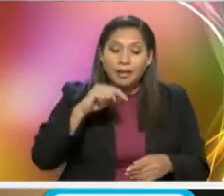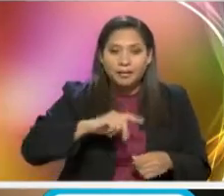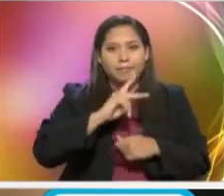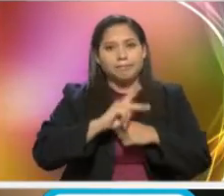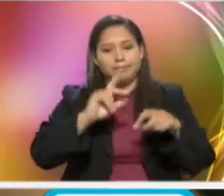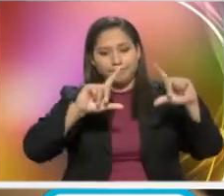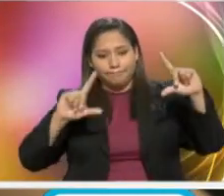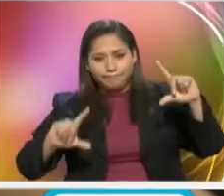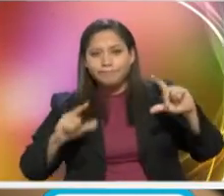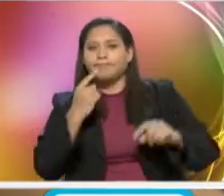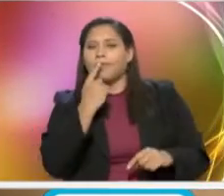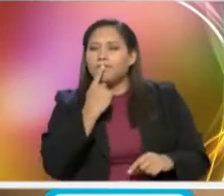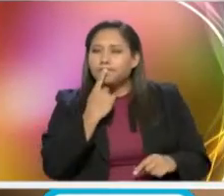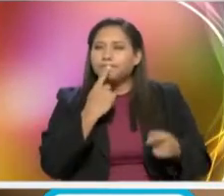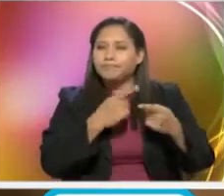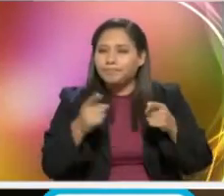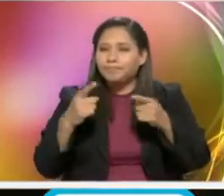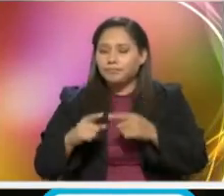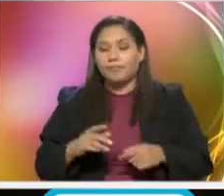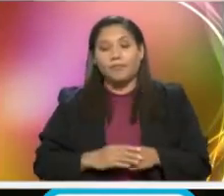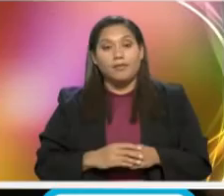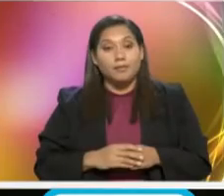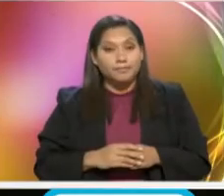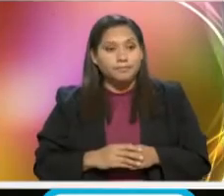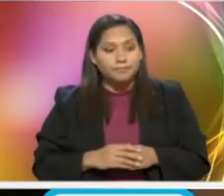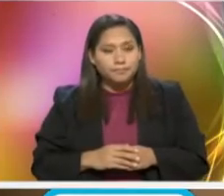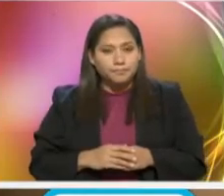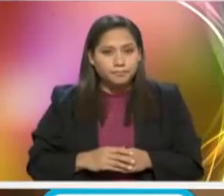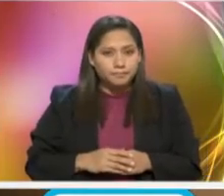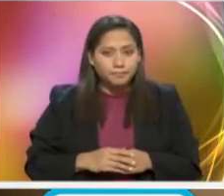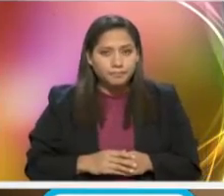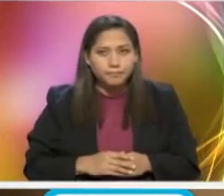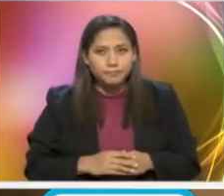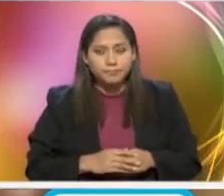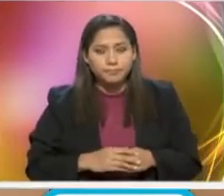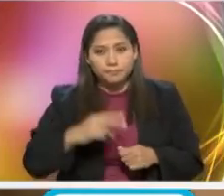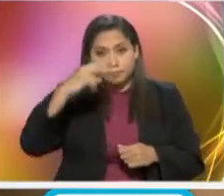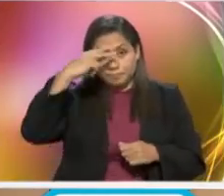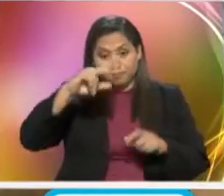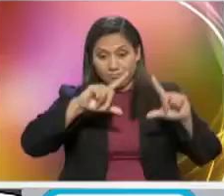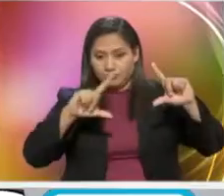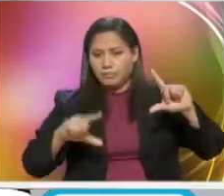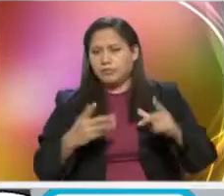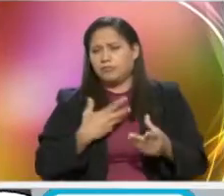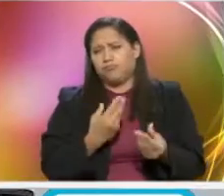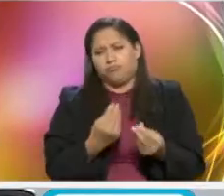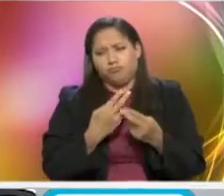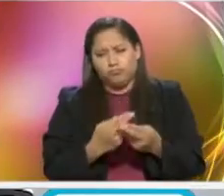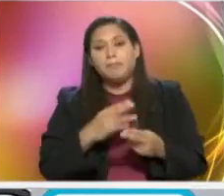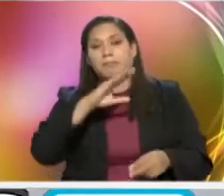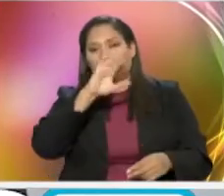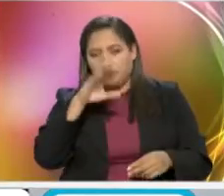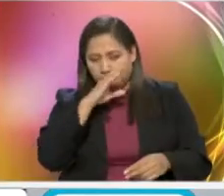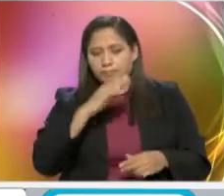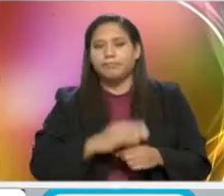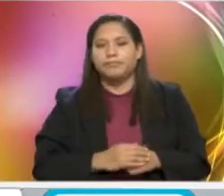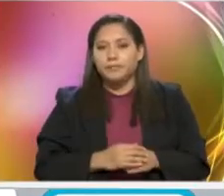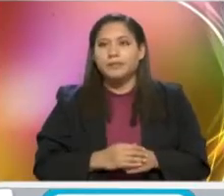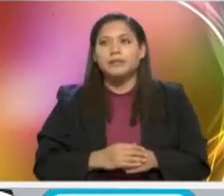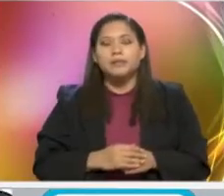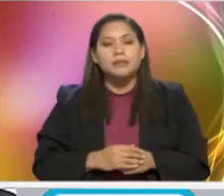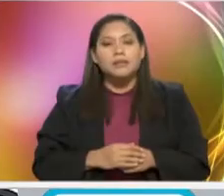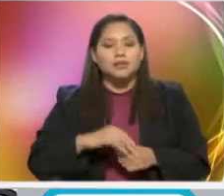país, porque bueno, México es uno de los países principales en productores de mango, Sí. en la producción de mango, Sí, sí,